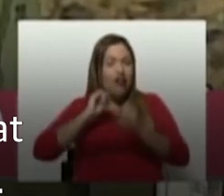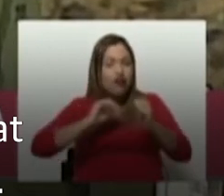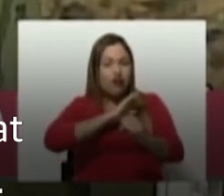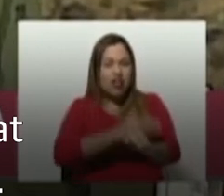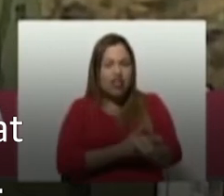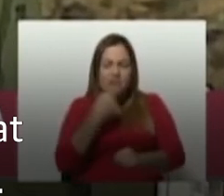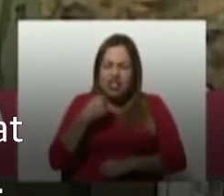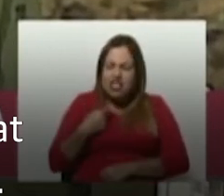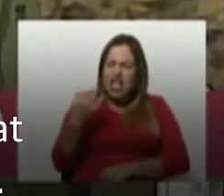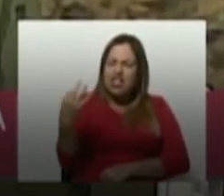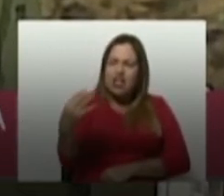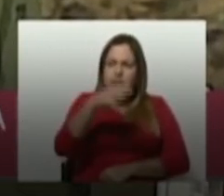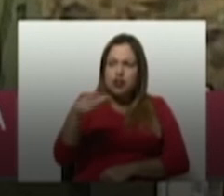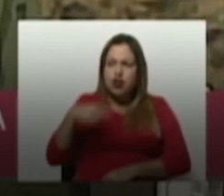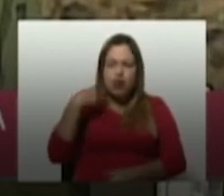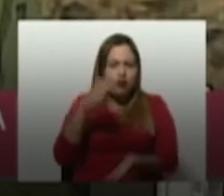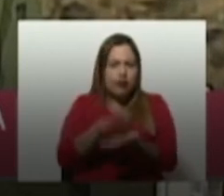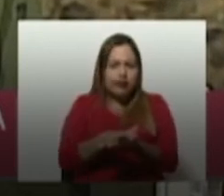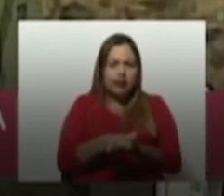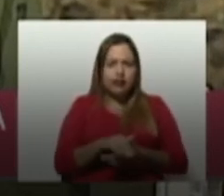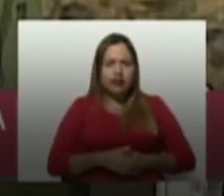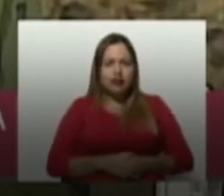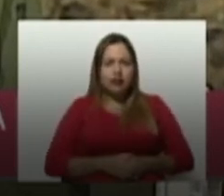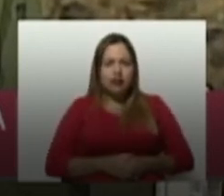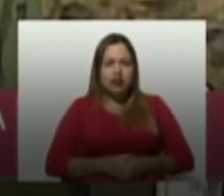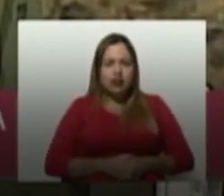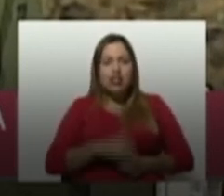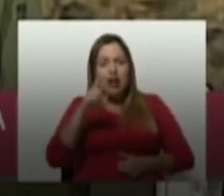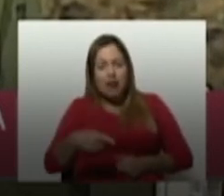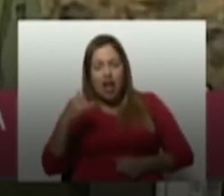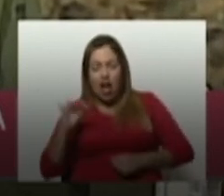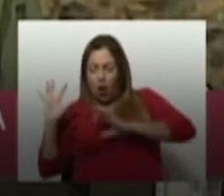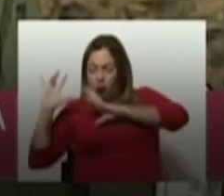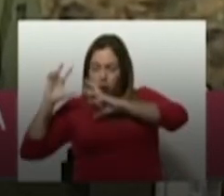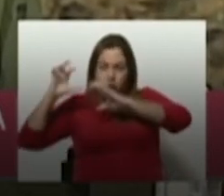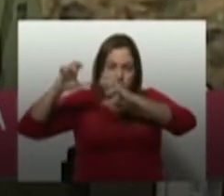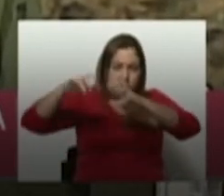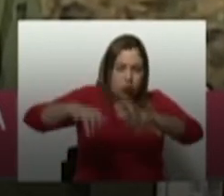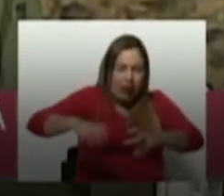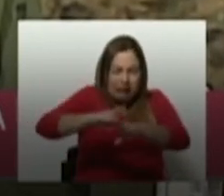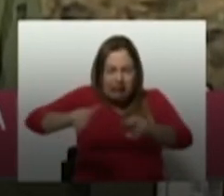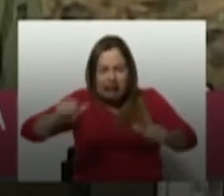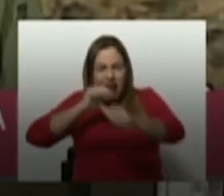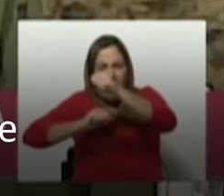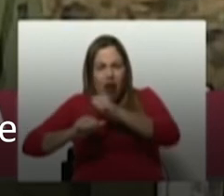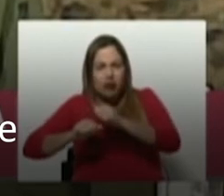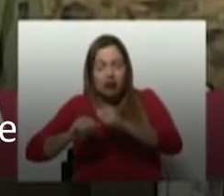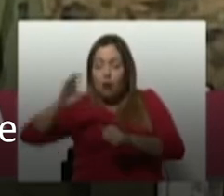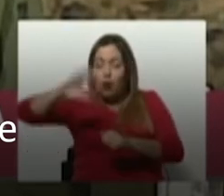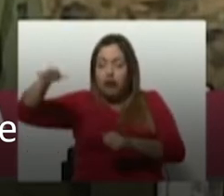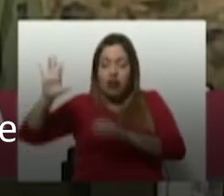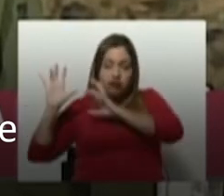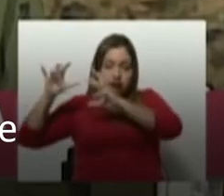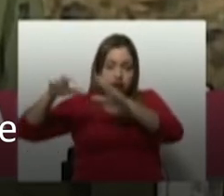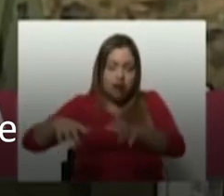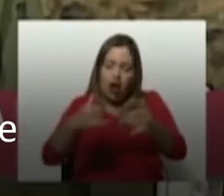3 fallecidos ya. Fue una luz de barro también que vino de la montaña. Nos vamos